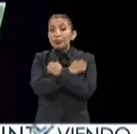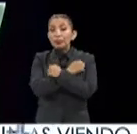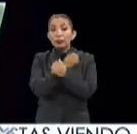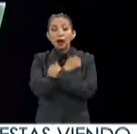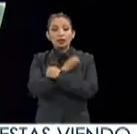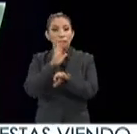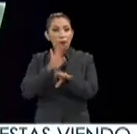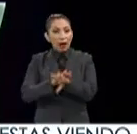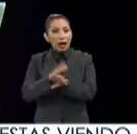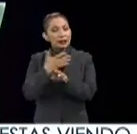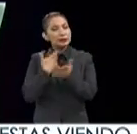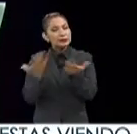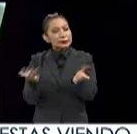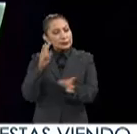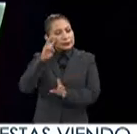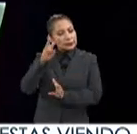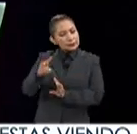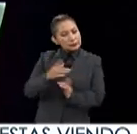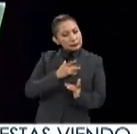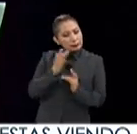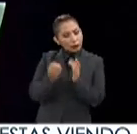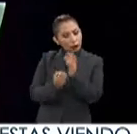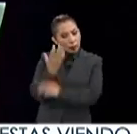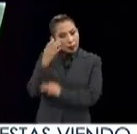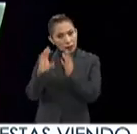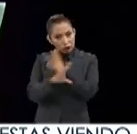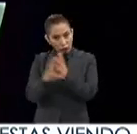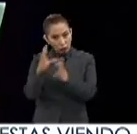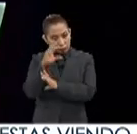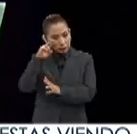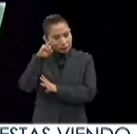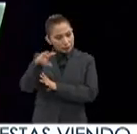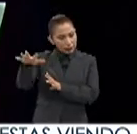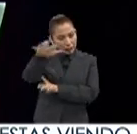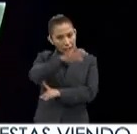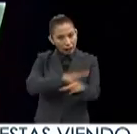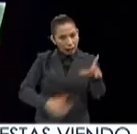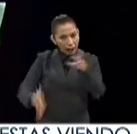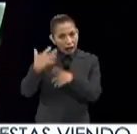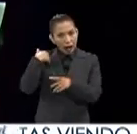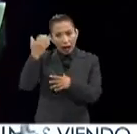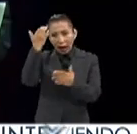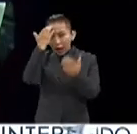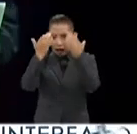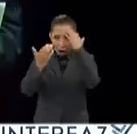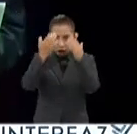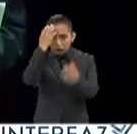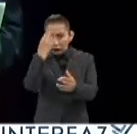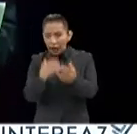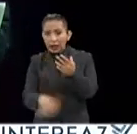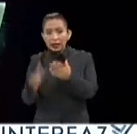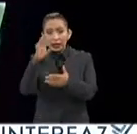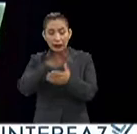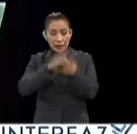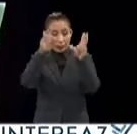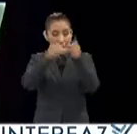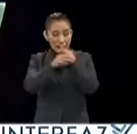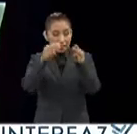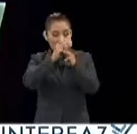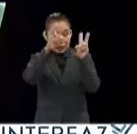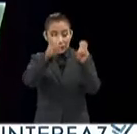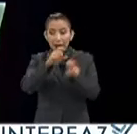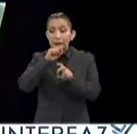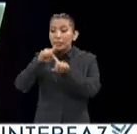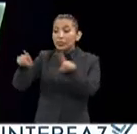educativo más sensible tanto a las innovaciones que se registran en los procesos cognitivos y curriculares como a la